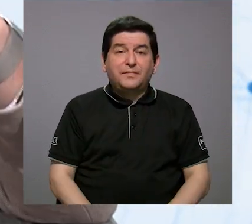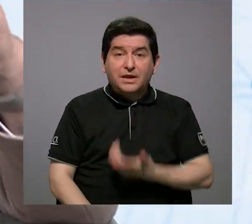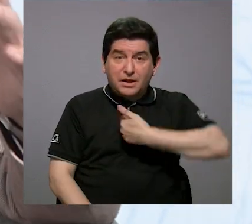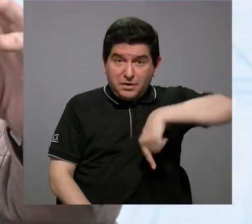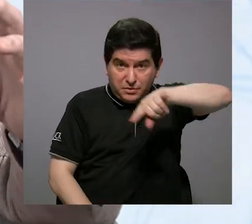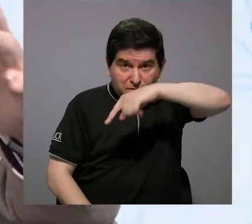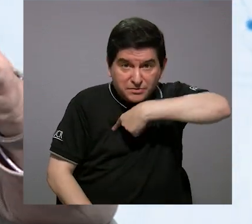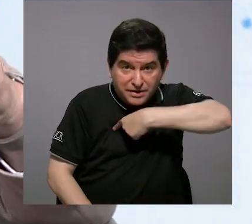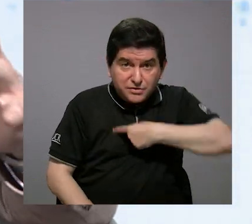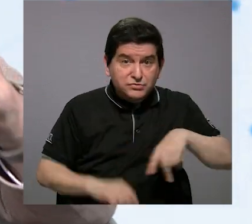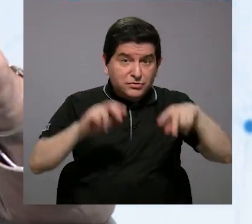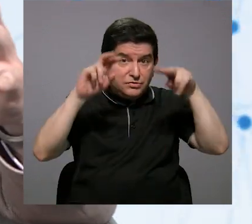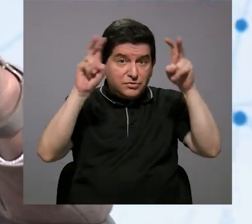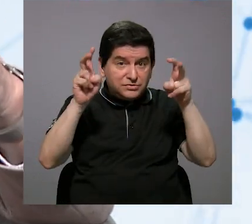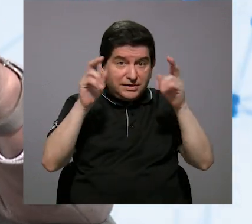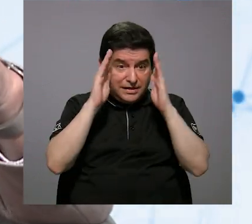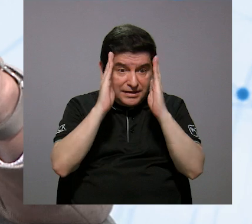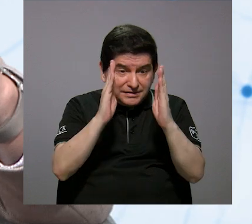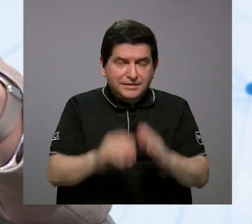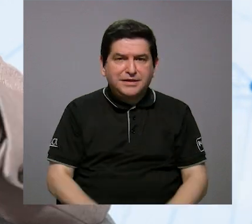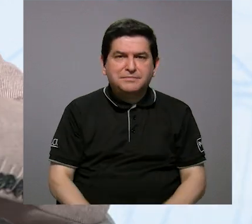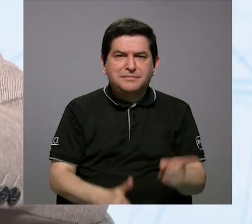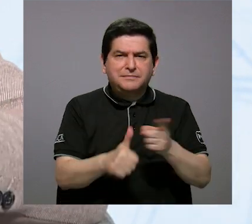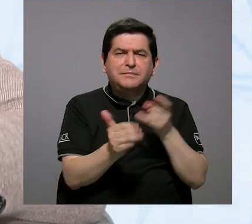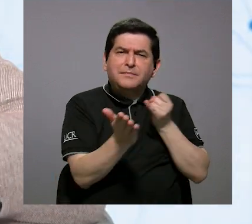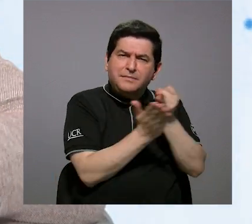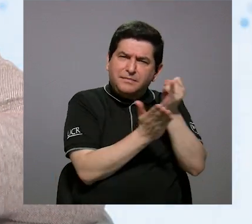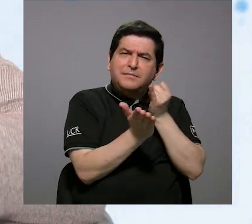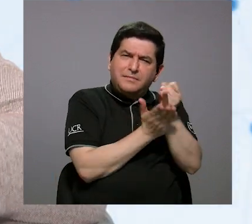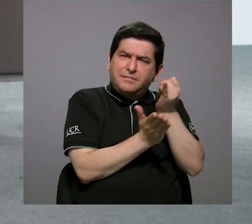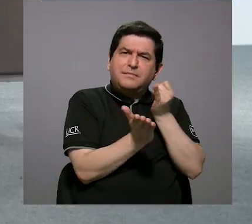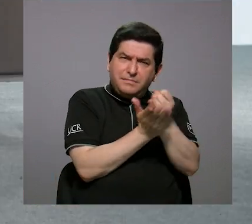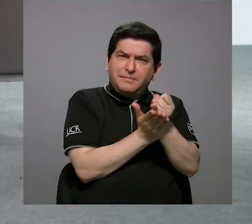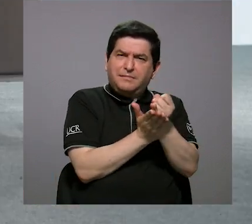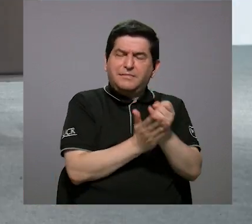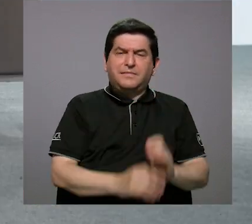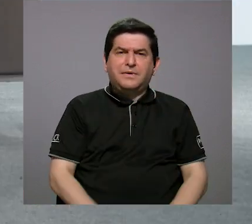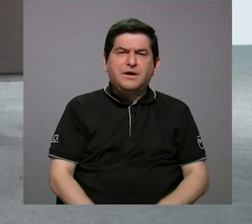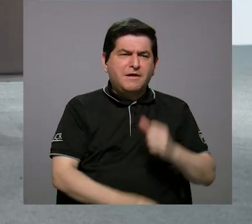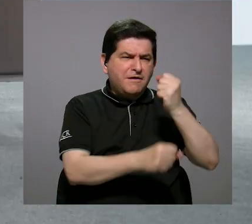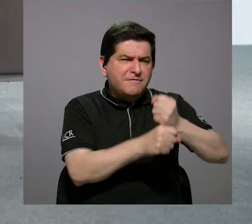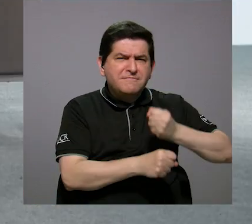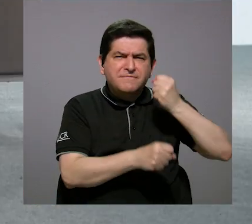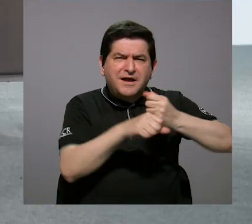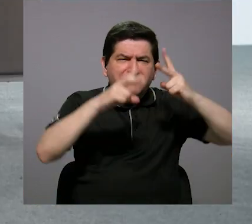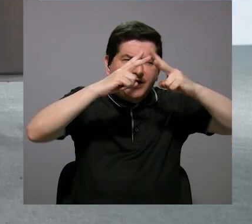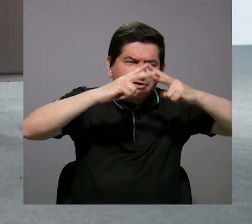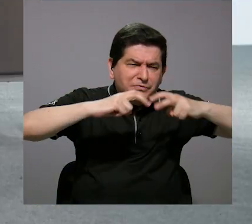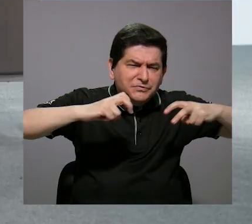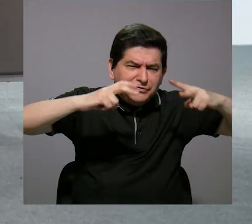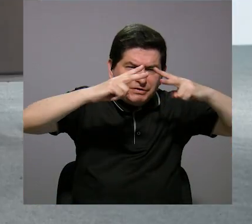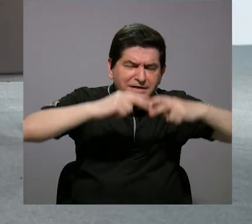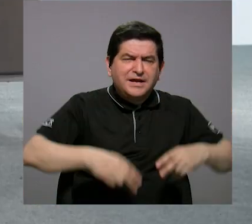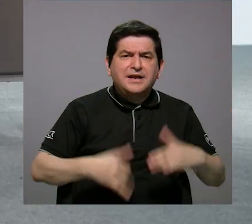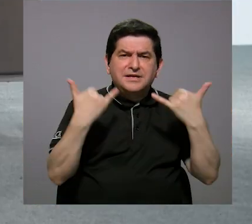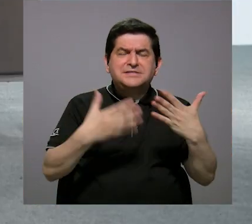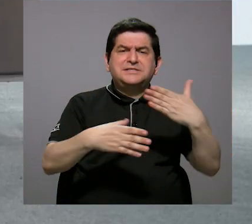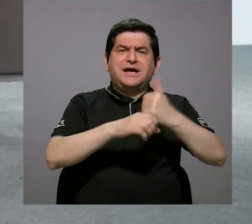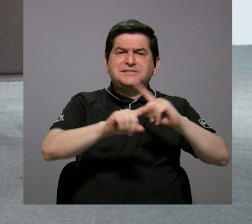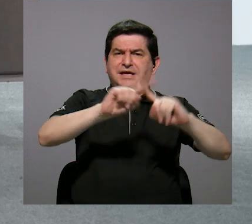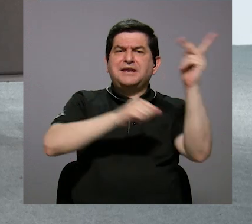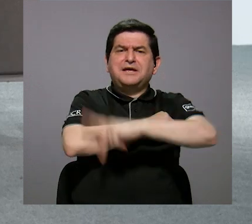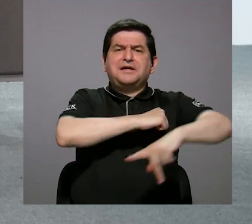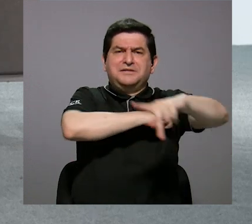Para poder nosotros llegar a este tema, ¿verdad?, pues tuvimos que hacer una investigación previa de trabajos de análisis que se han